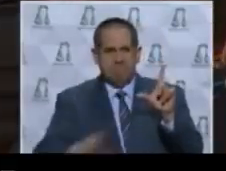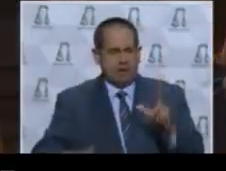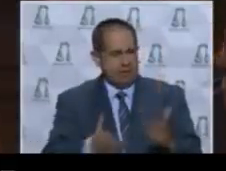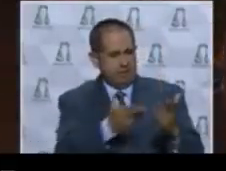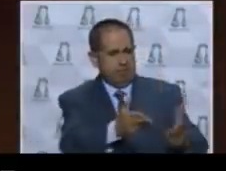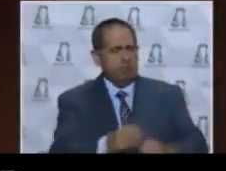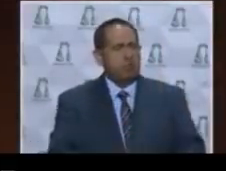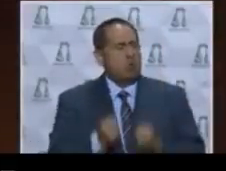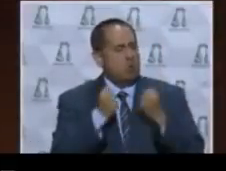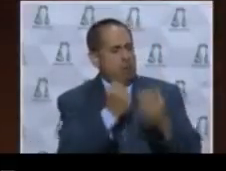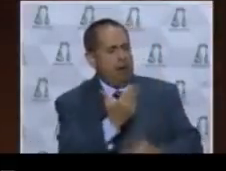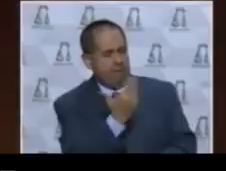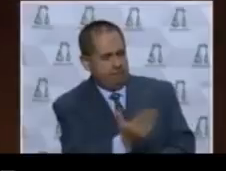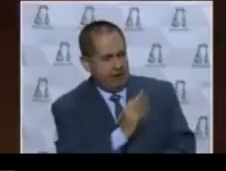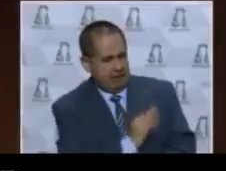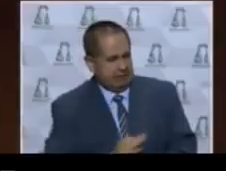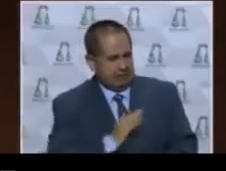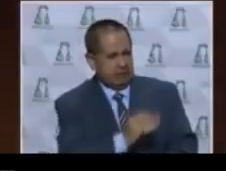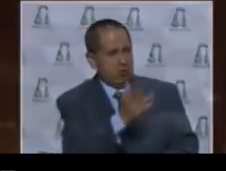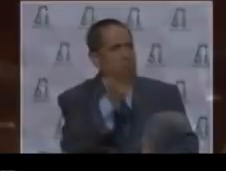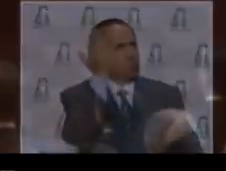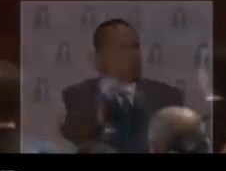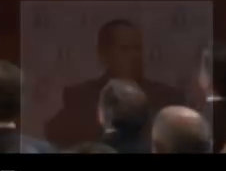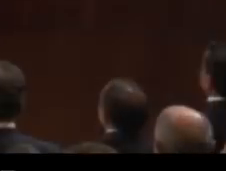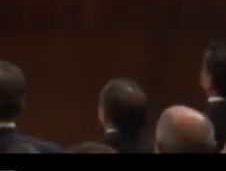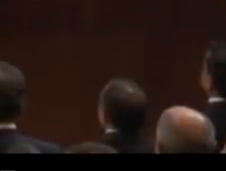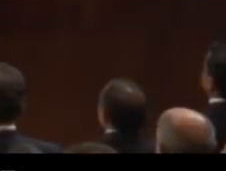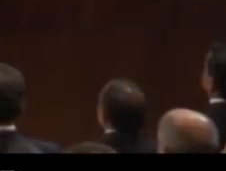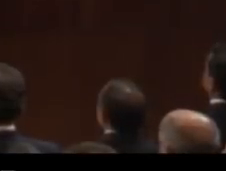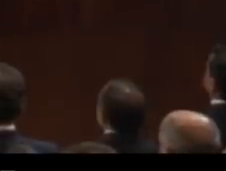muchas felicidades y muchos